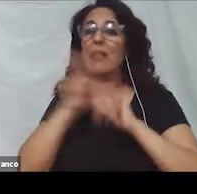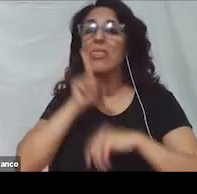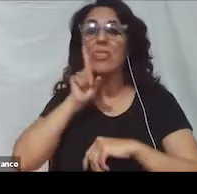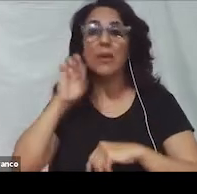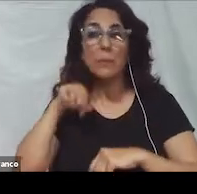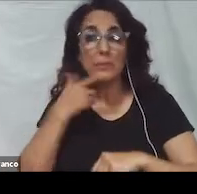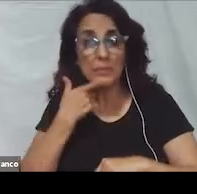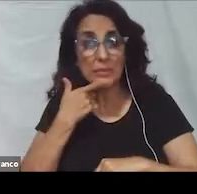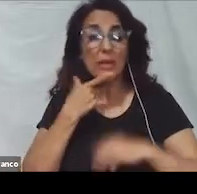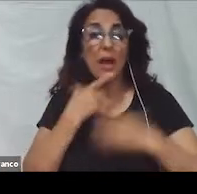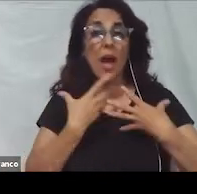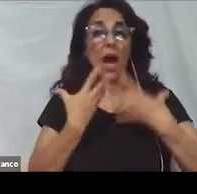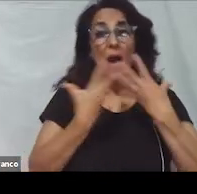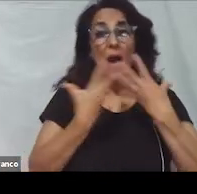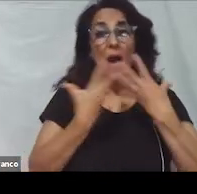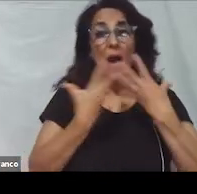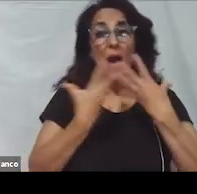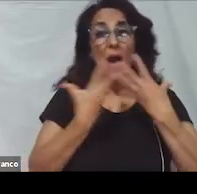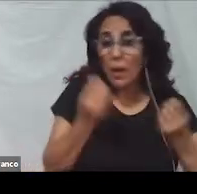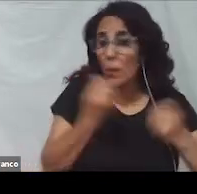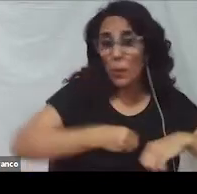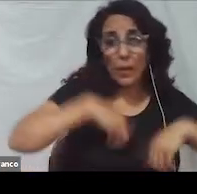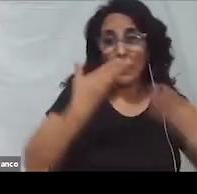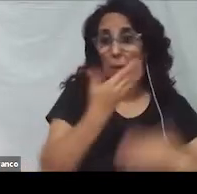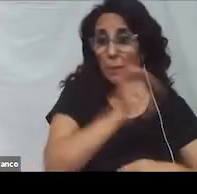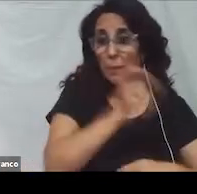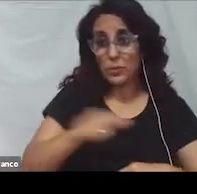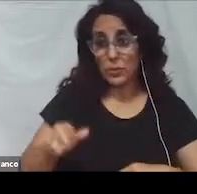los tips nos ayudan, ¿sí?, a beneficiar a cualquier usuario.